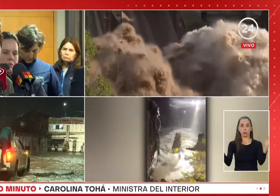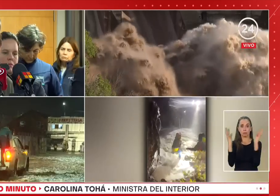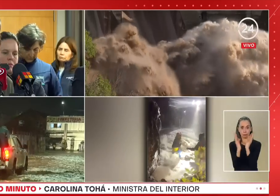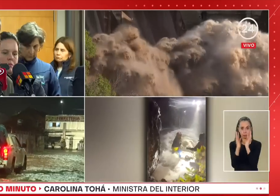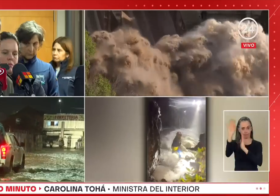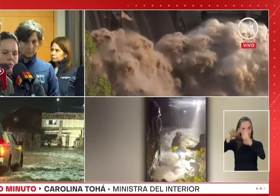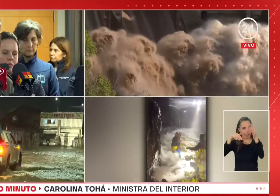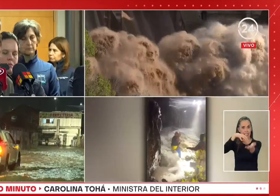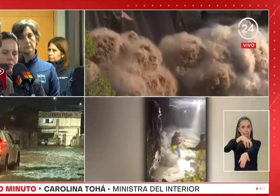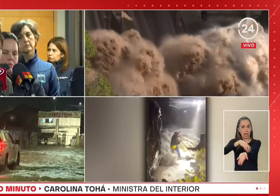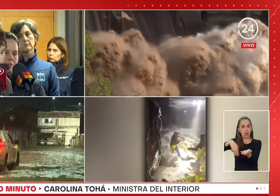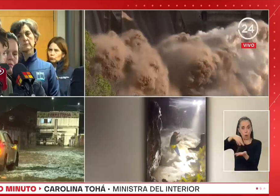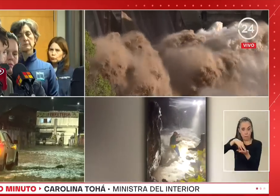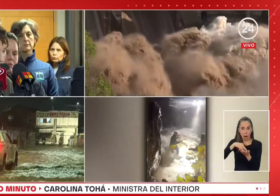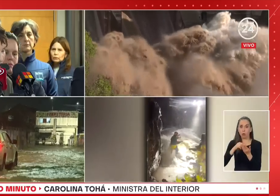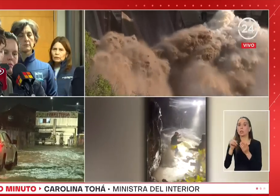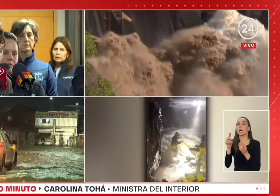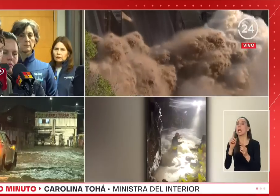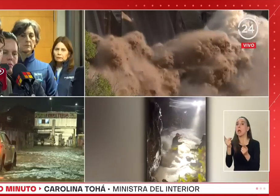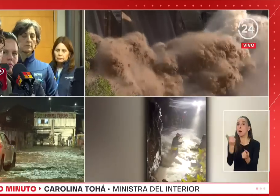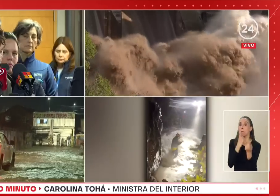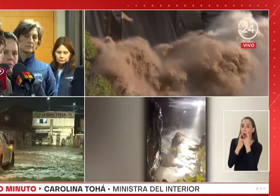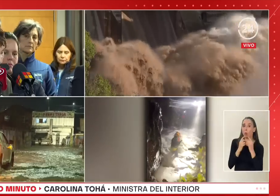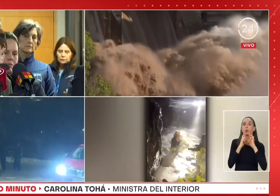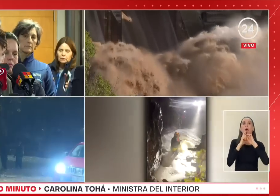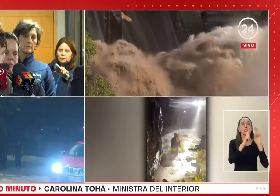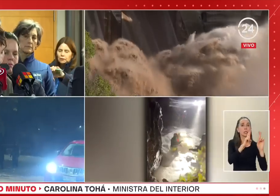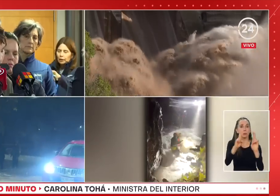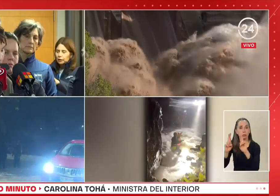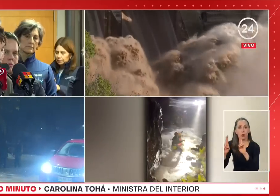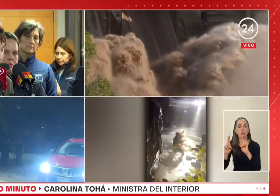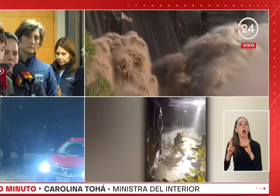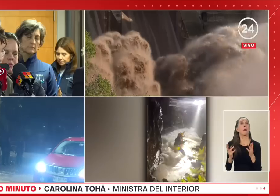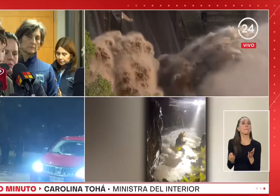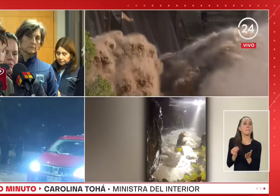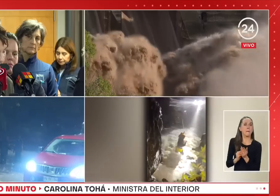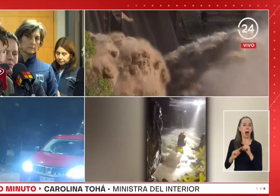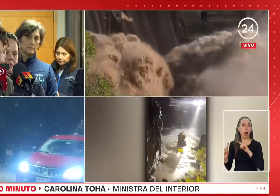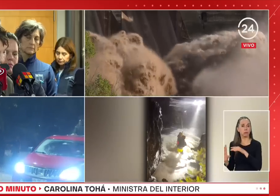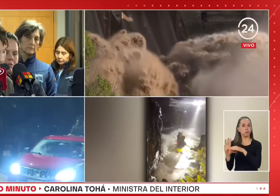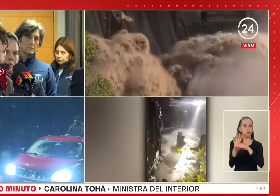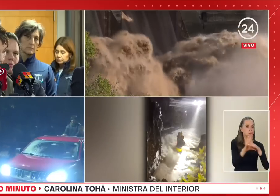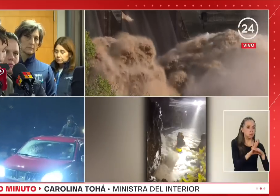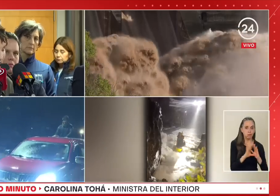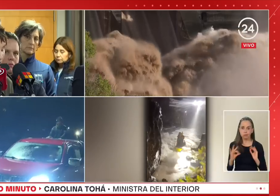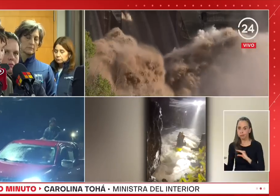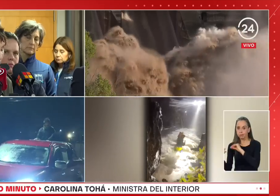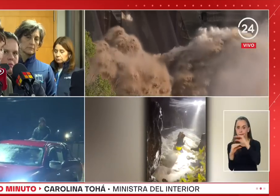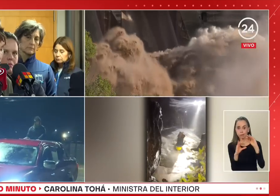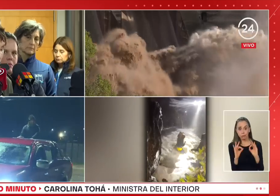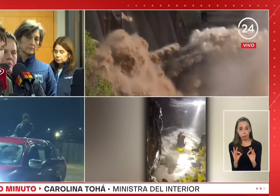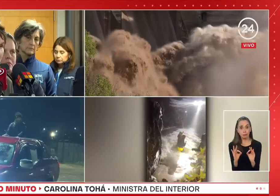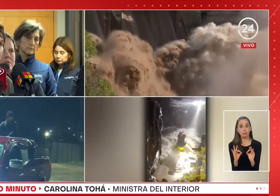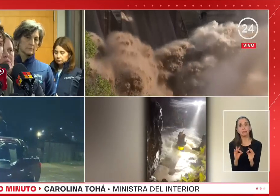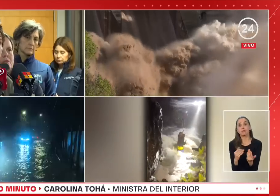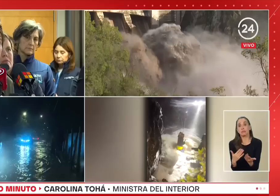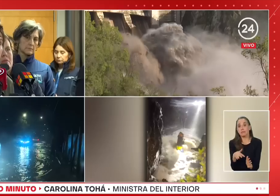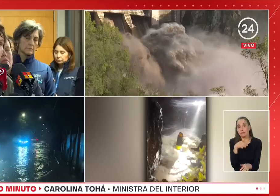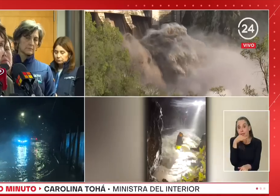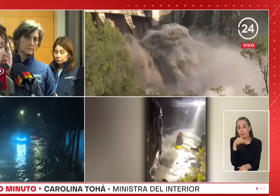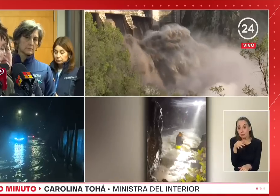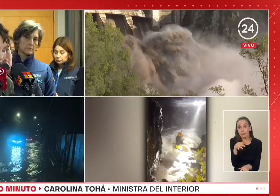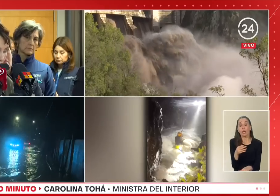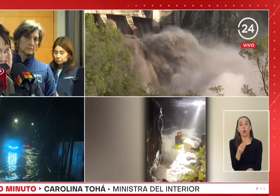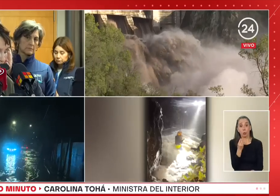participar para responder consultas para hacer mayores coordinaciones y a pesar de que como decía